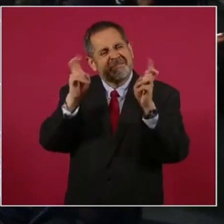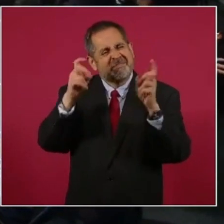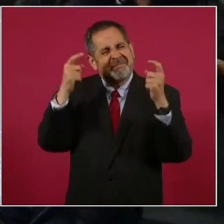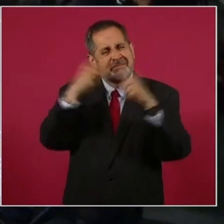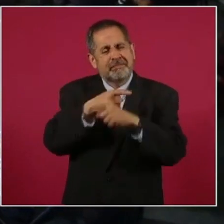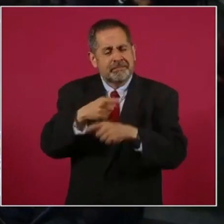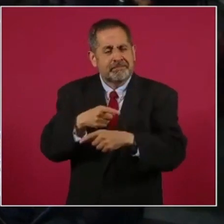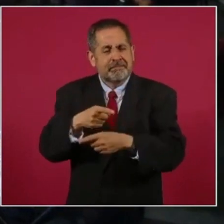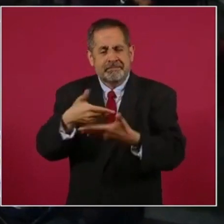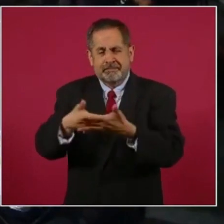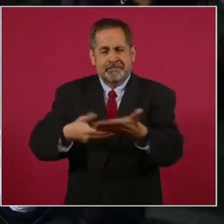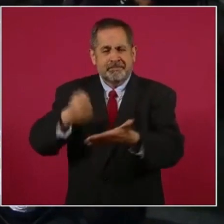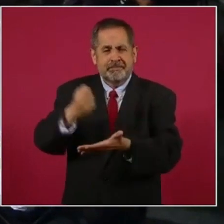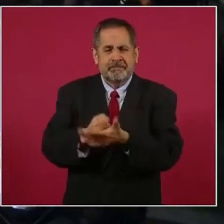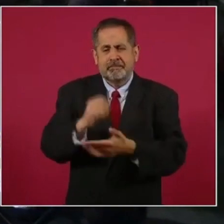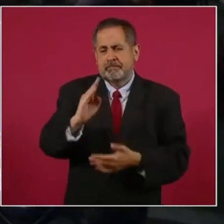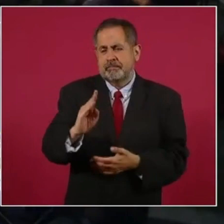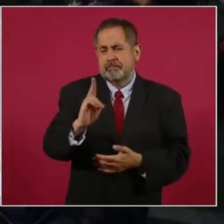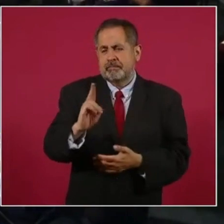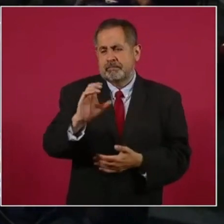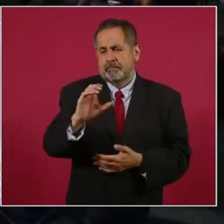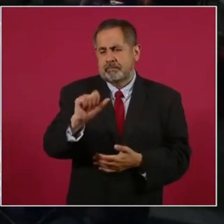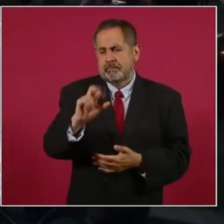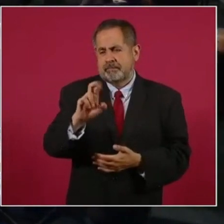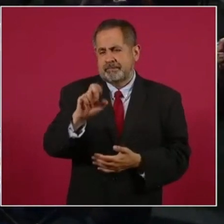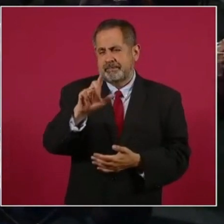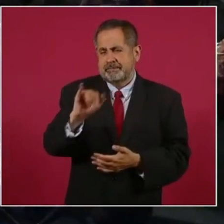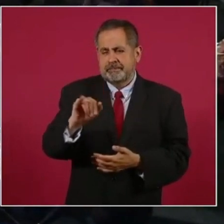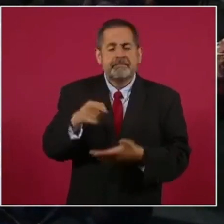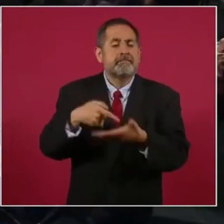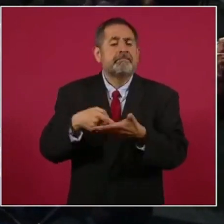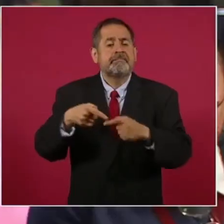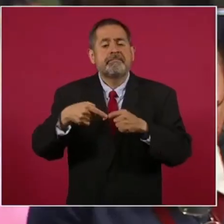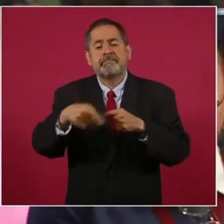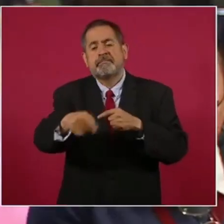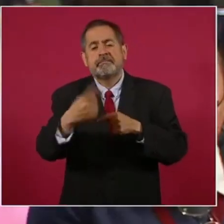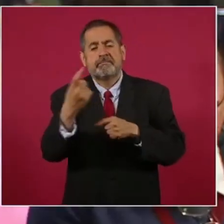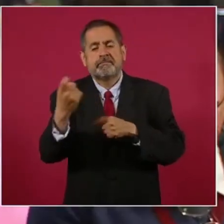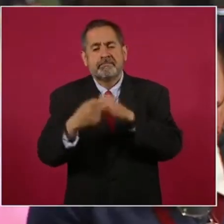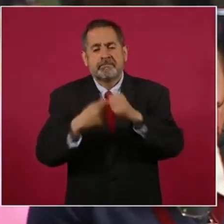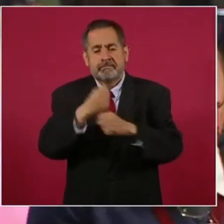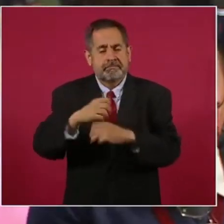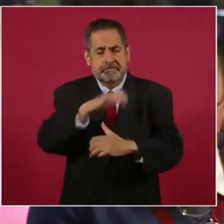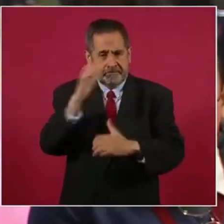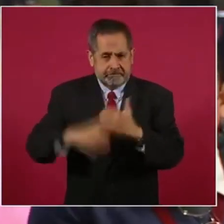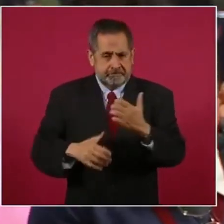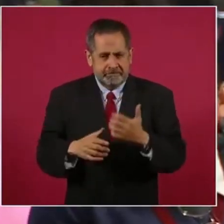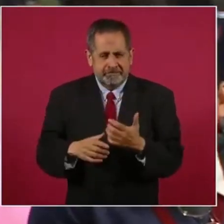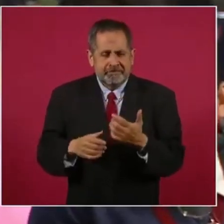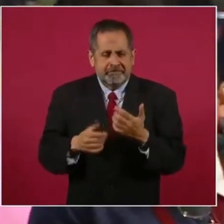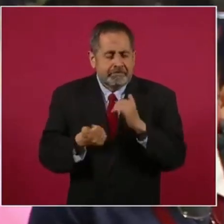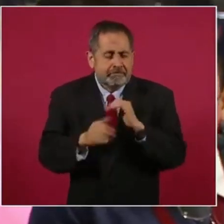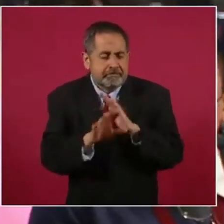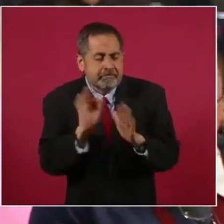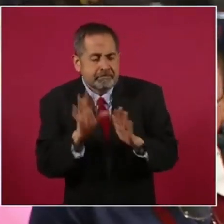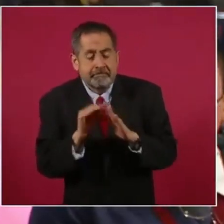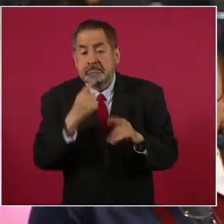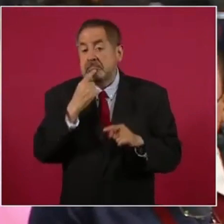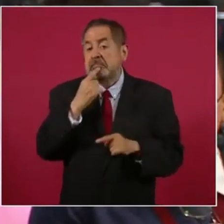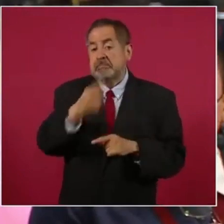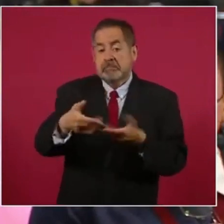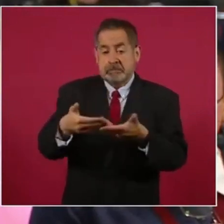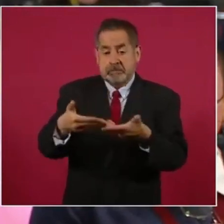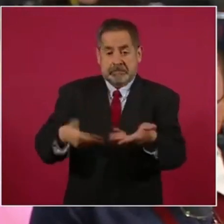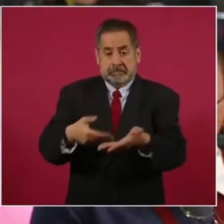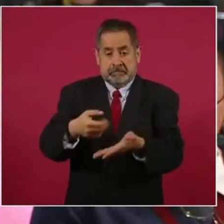Tratado de Bucareli. Se están a punto de cumplir los 100 años. Lo que poquito que se ha filtrado es de que precisamente pues a los 100 años que se